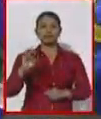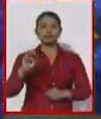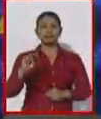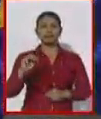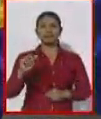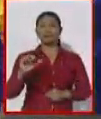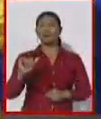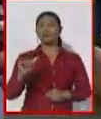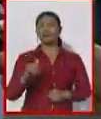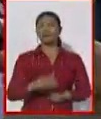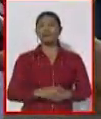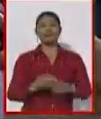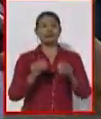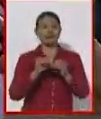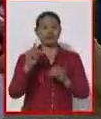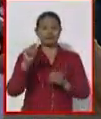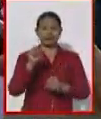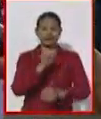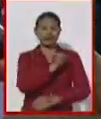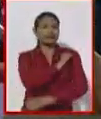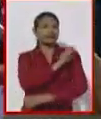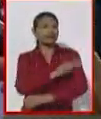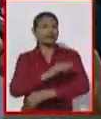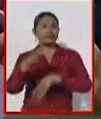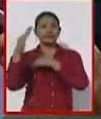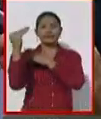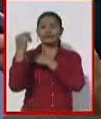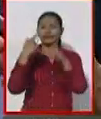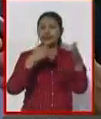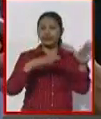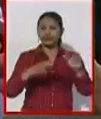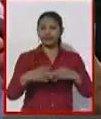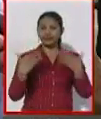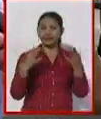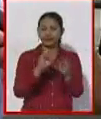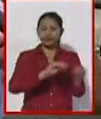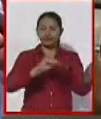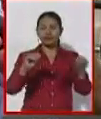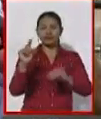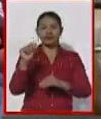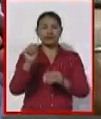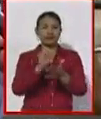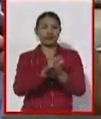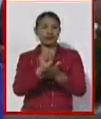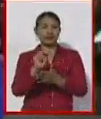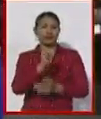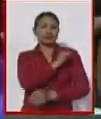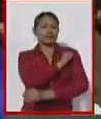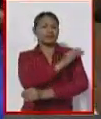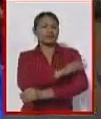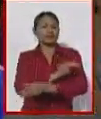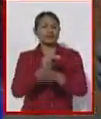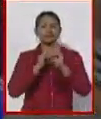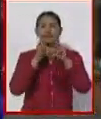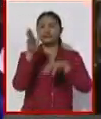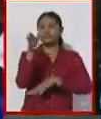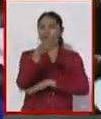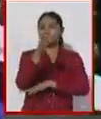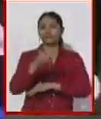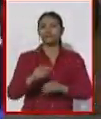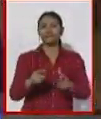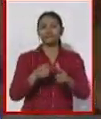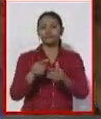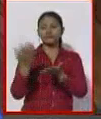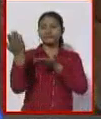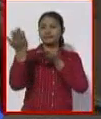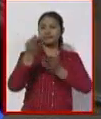Vila. Alrededor de más de 20 kilómetros, Santa Cruz estará ya trasladado más de 20 kilómetros de bandera de la reivindicación marítima. Por